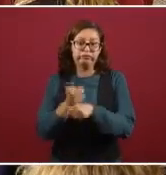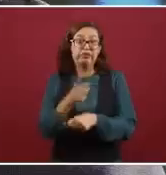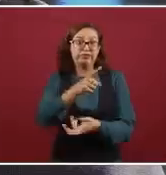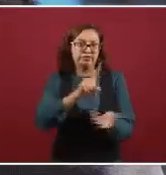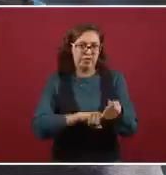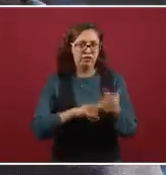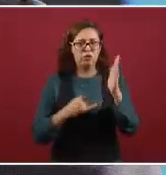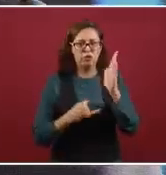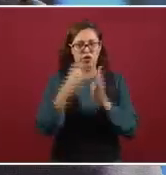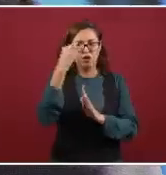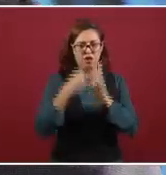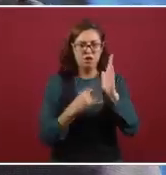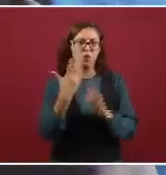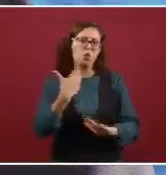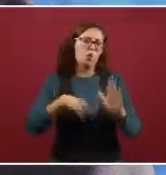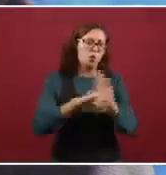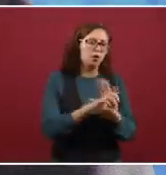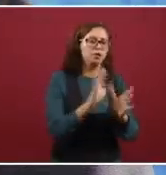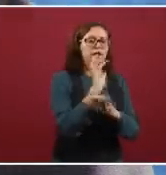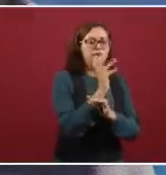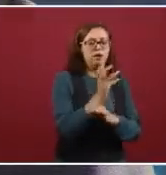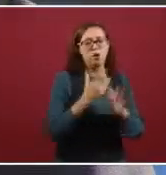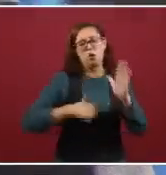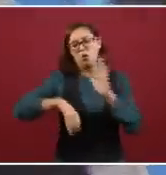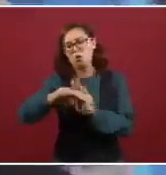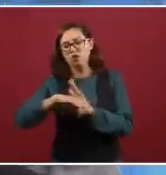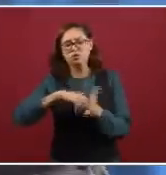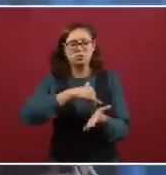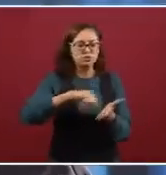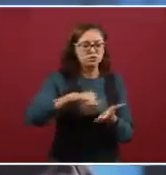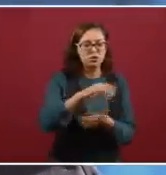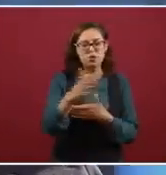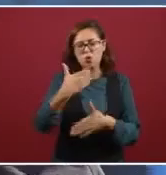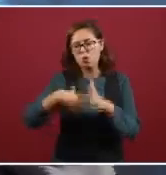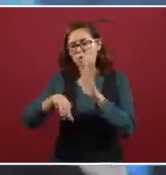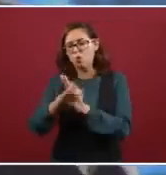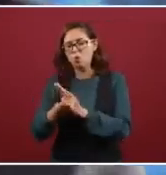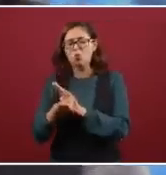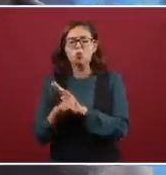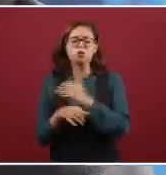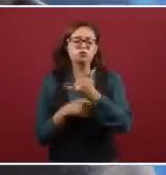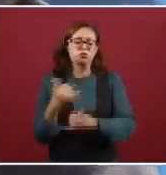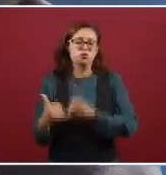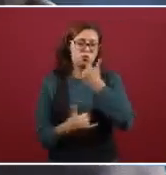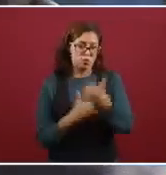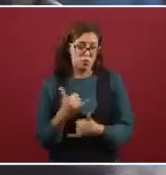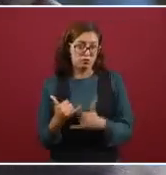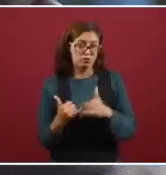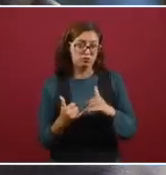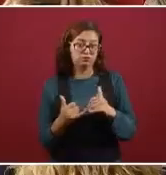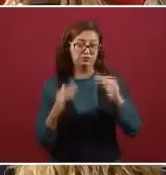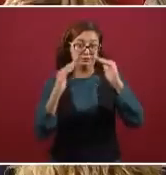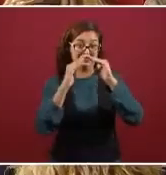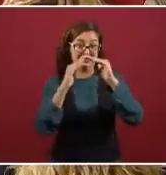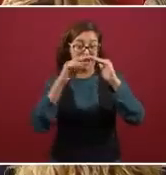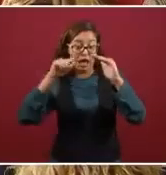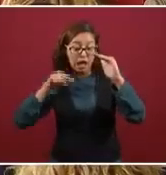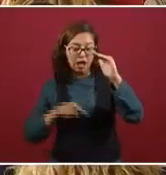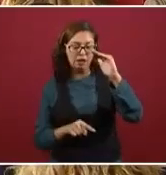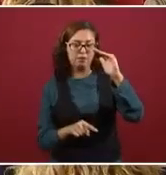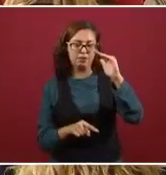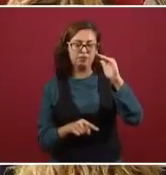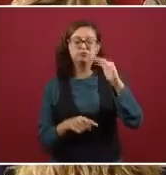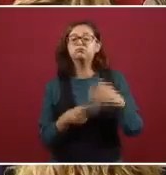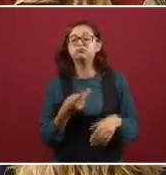cuartos de planchado, cuartos de servicio y cuarto de juegos en lo que sería el sótano. Ahí lo pueden ver, como les comentaba, es una